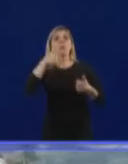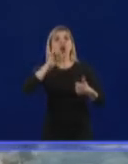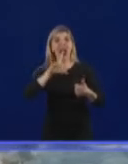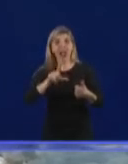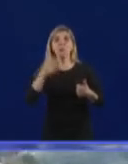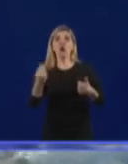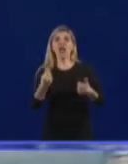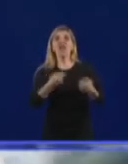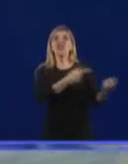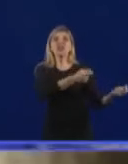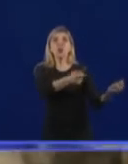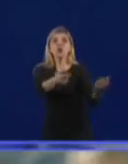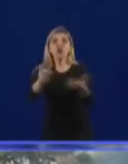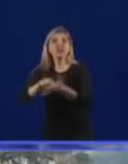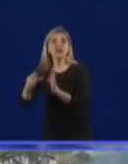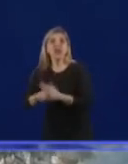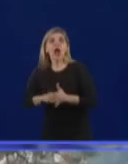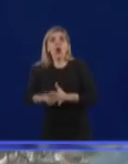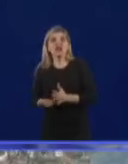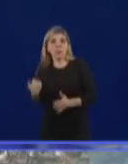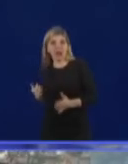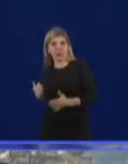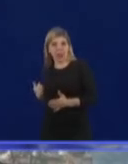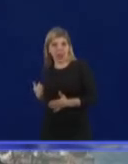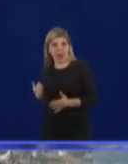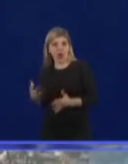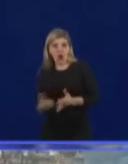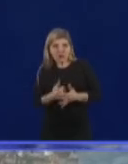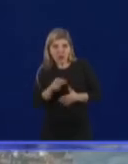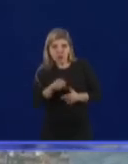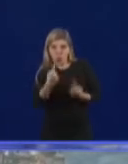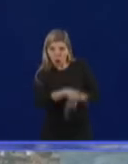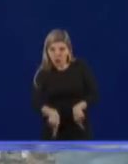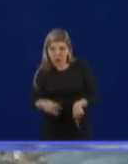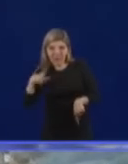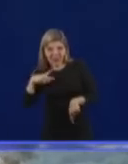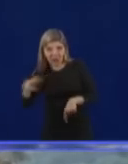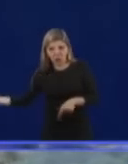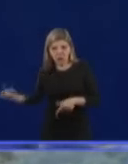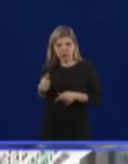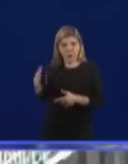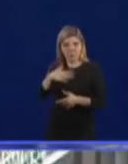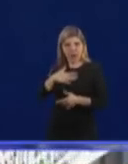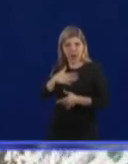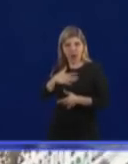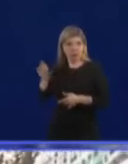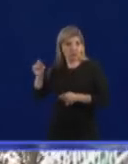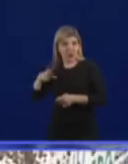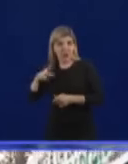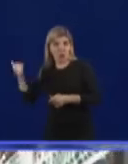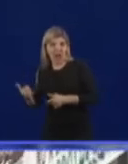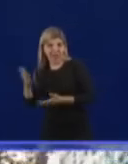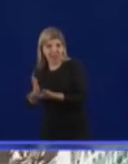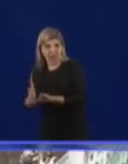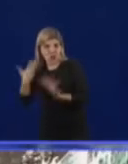de distribución supone el acto de coacción previa, que es confiscarle sus bienes a un privado, que son suyos por derecho natural,